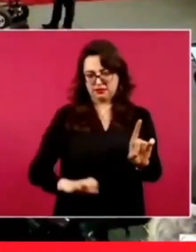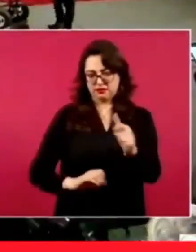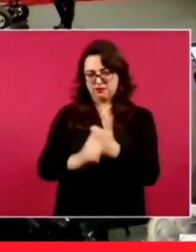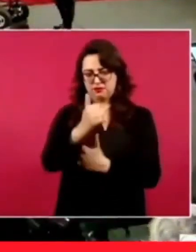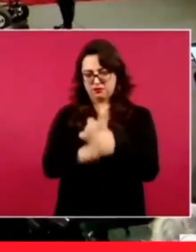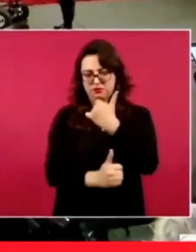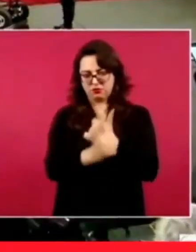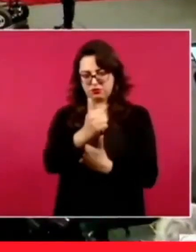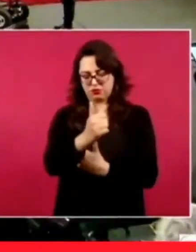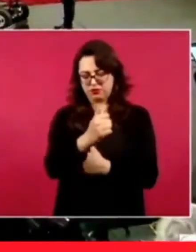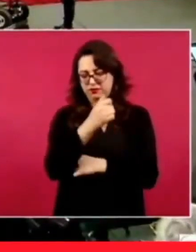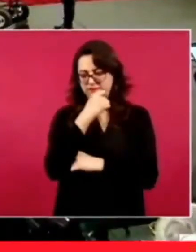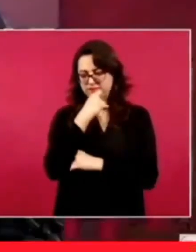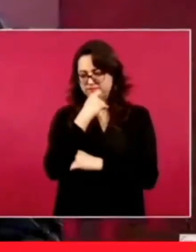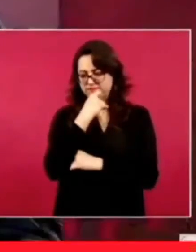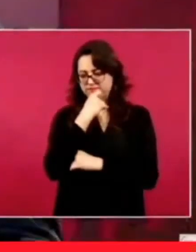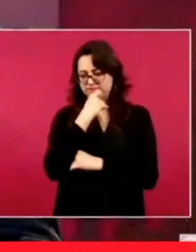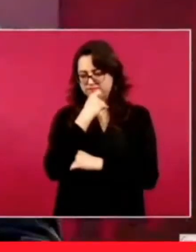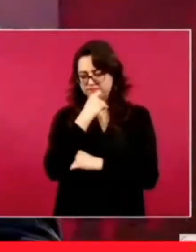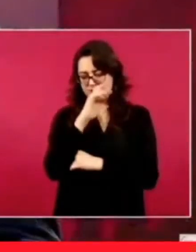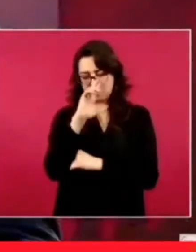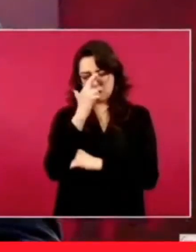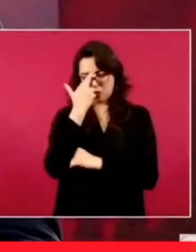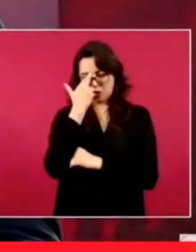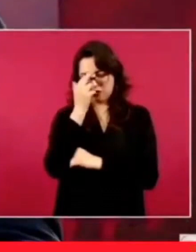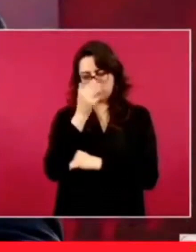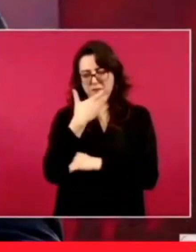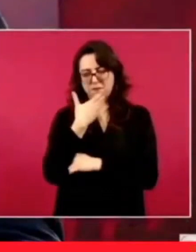o Alemán o Ruiz Cortines, no recuerdo.